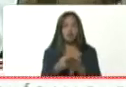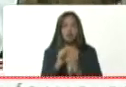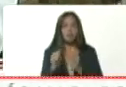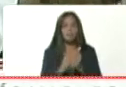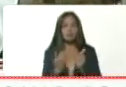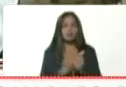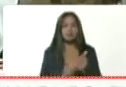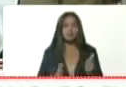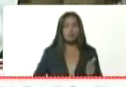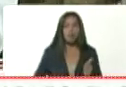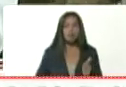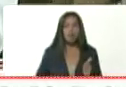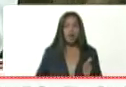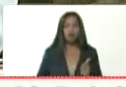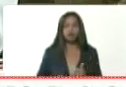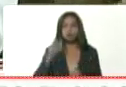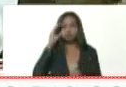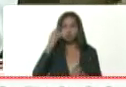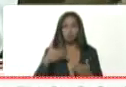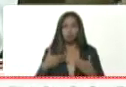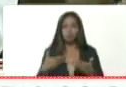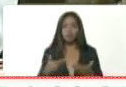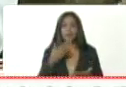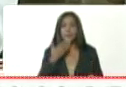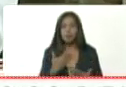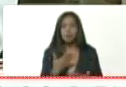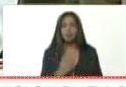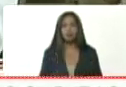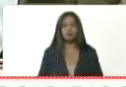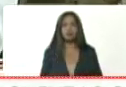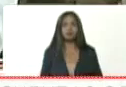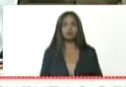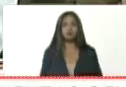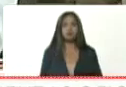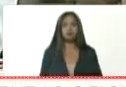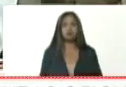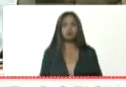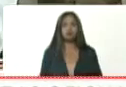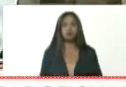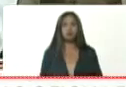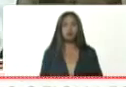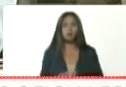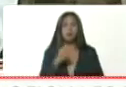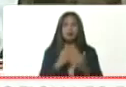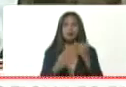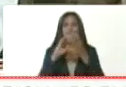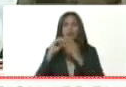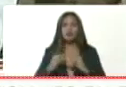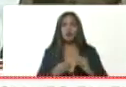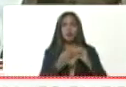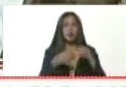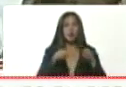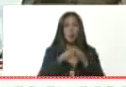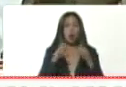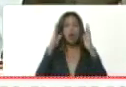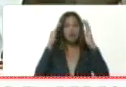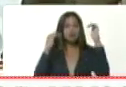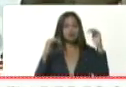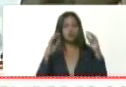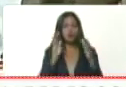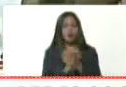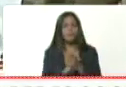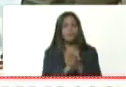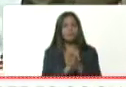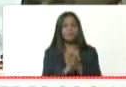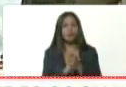ejecutivo de la república para terminar la elaboración atención compañero